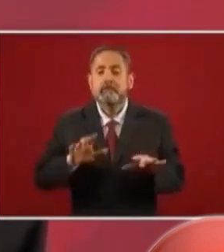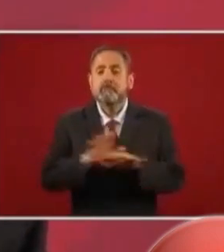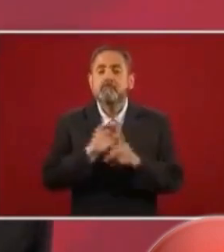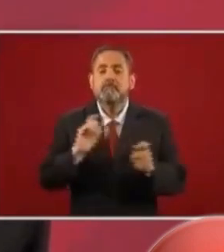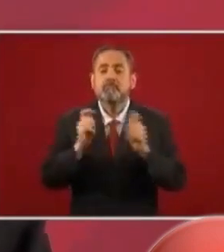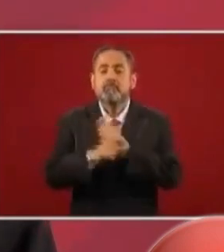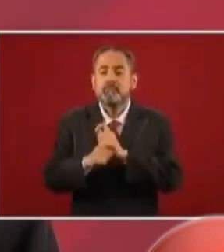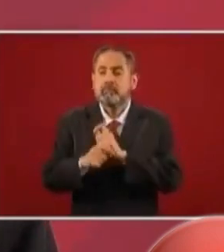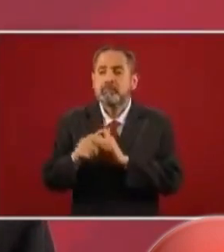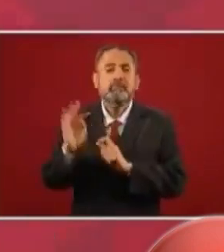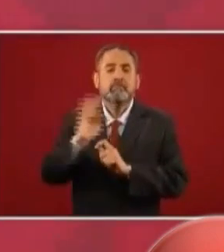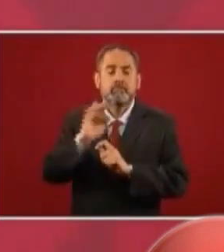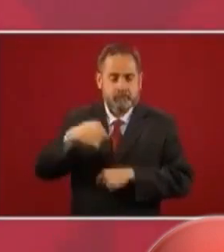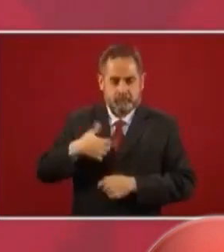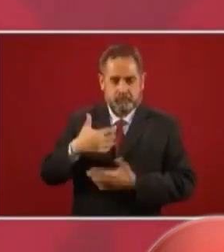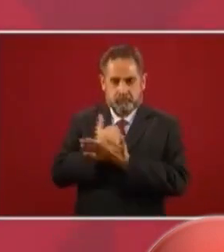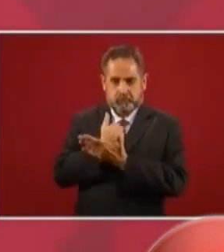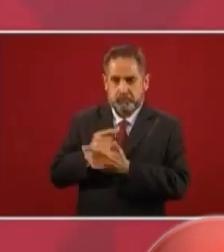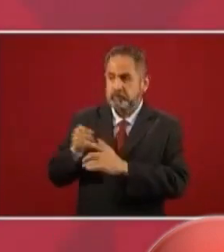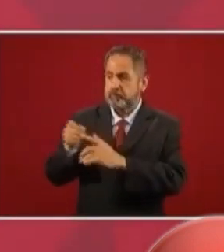transformación, no tenía